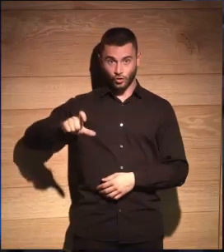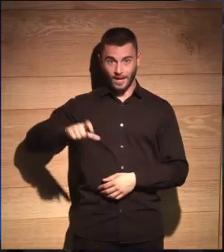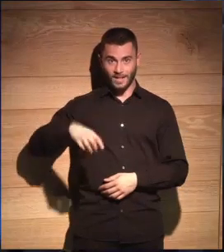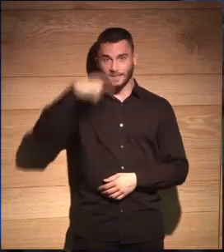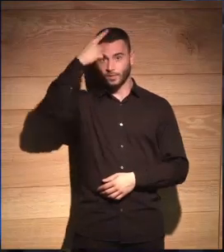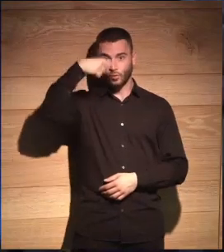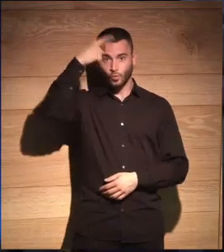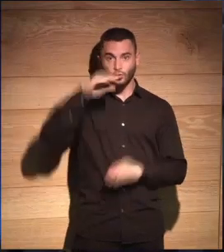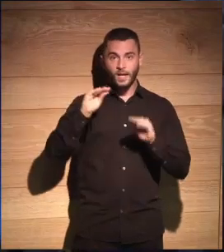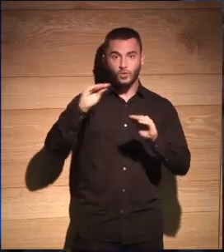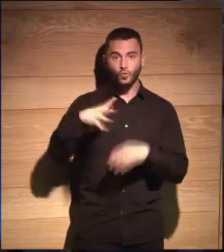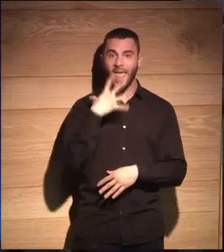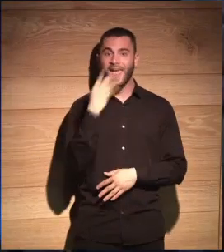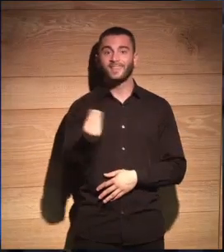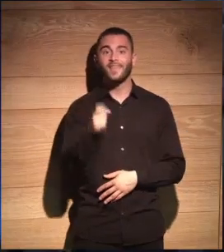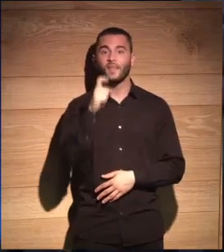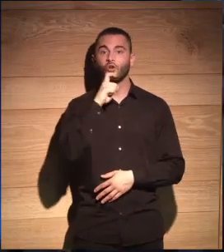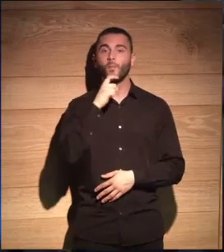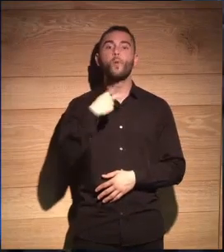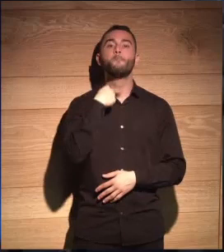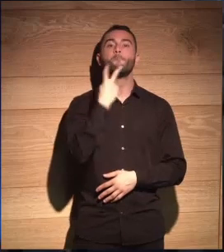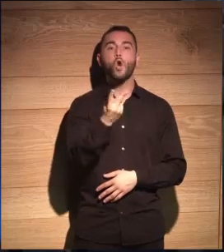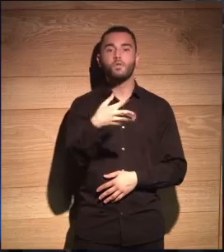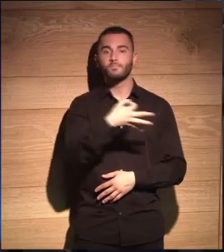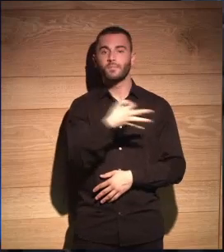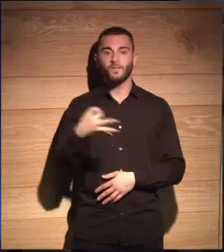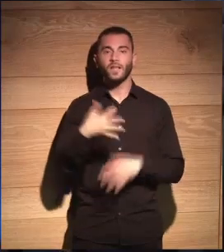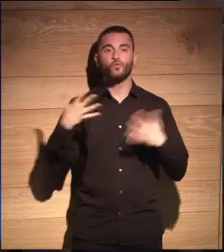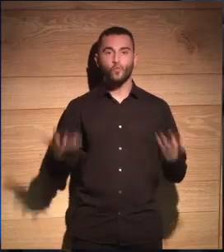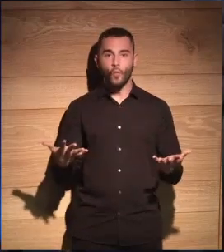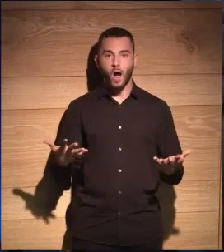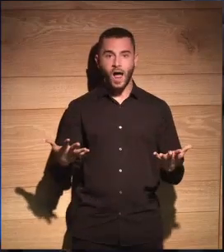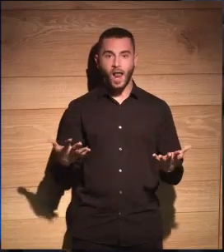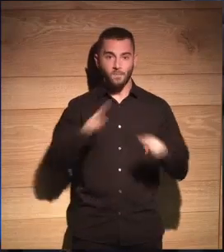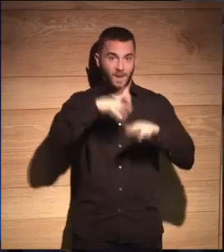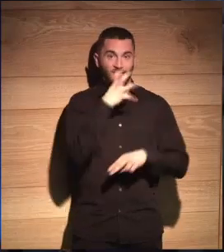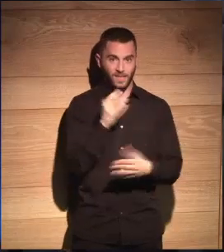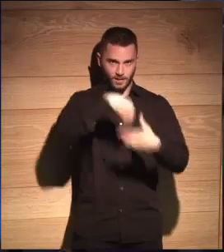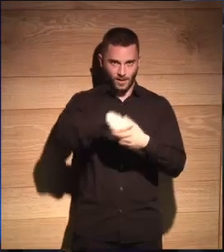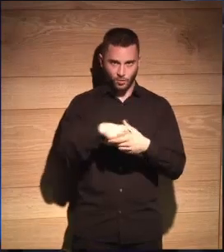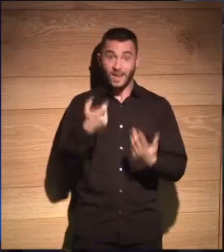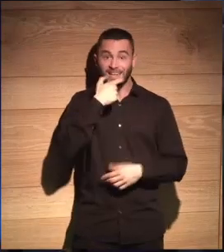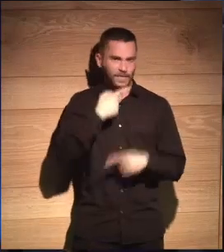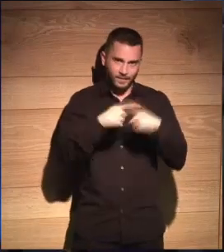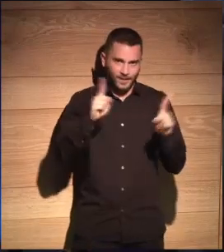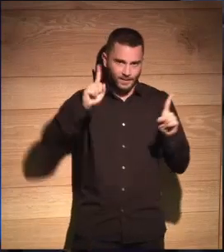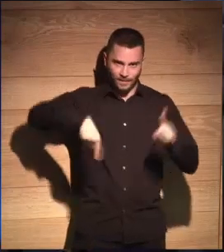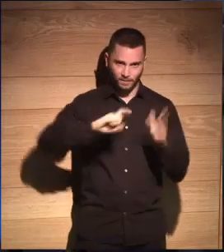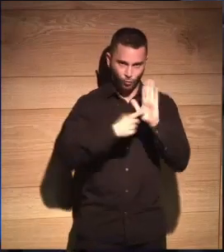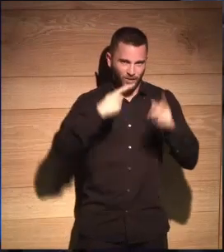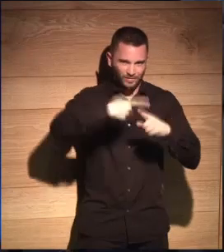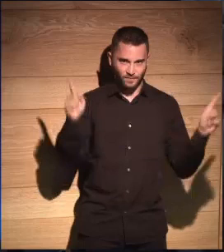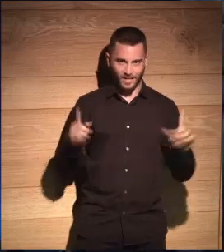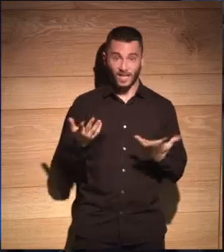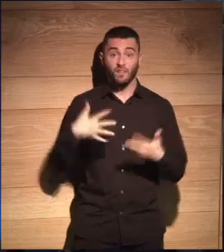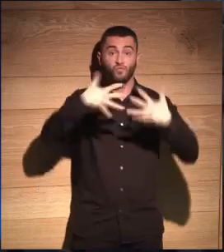cultura, cómo ve la voz más apropiada para Blazard dentro de su cultura. Y en inglés es radicalmente diferente también. Y funcionan